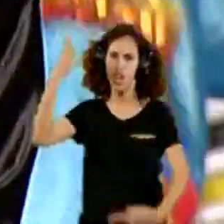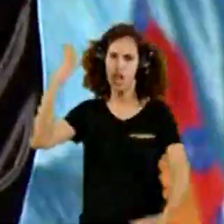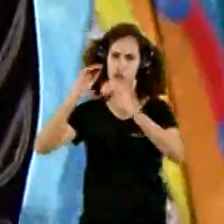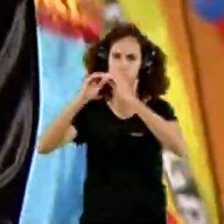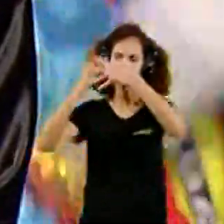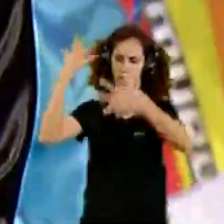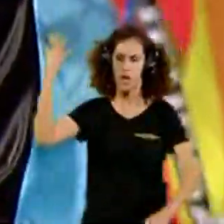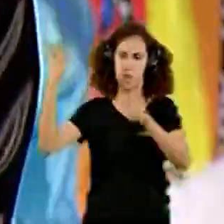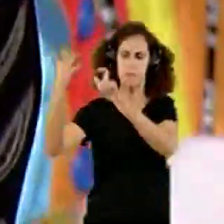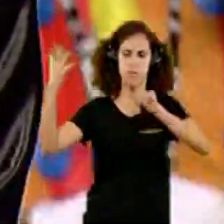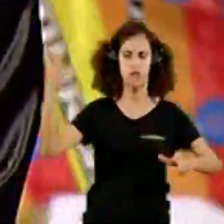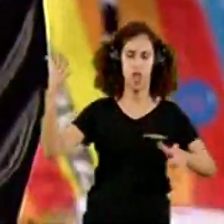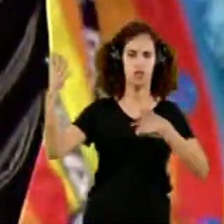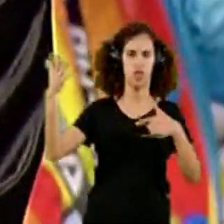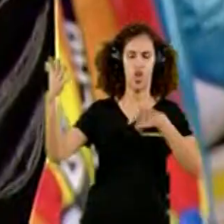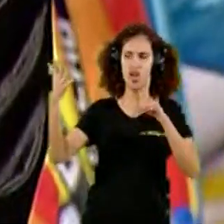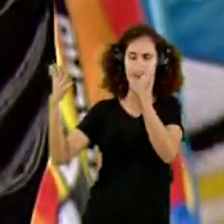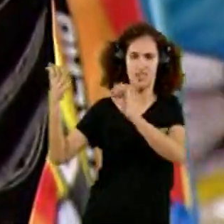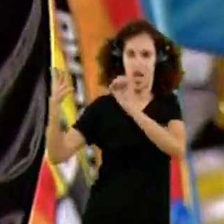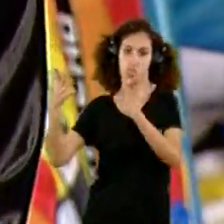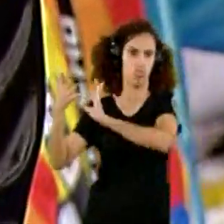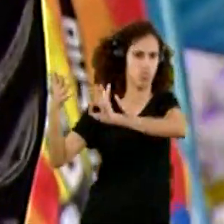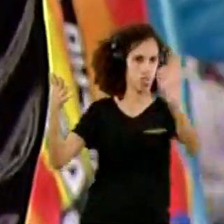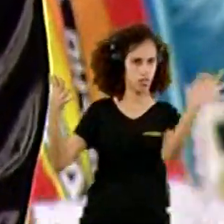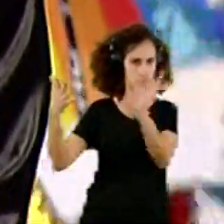de gente que jamás defenderíamos.